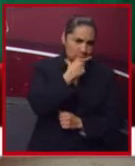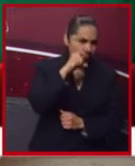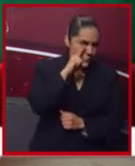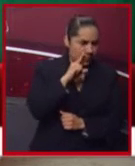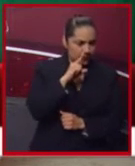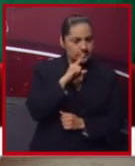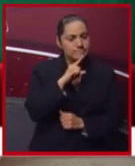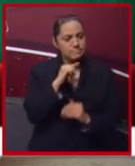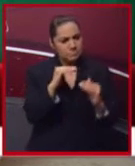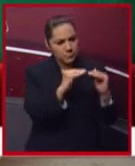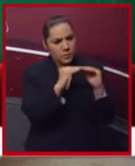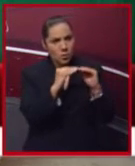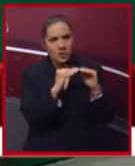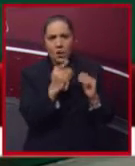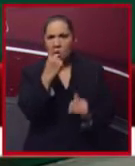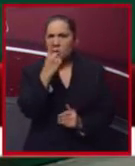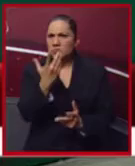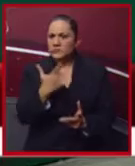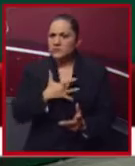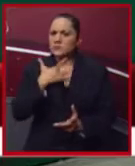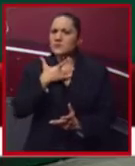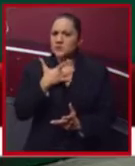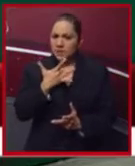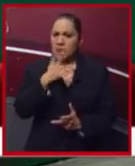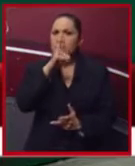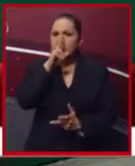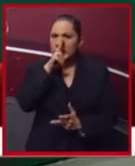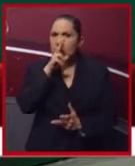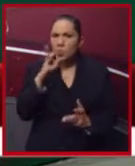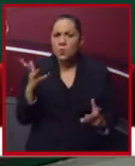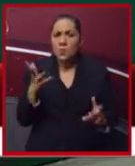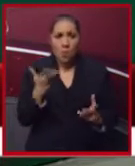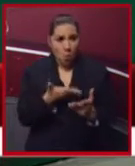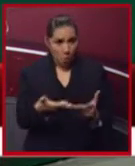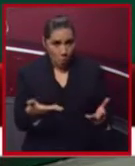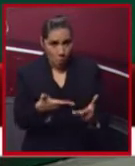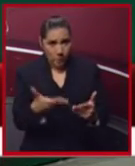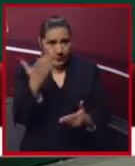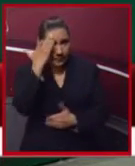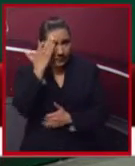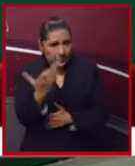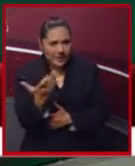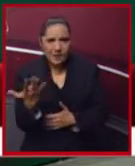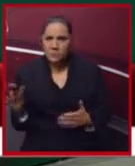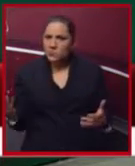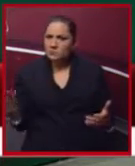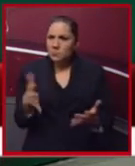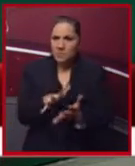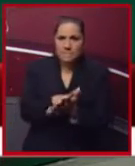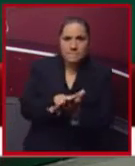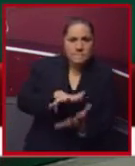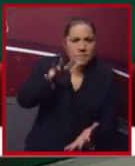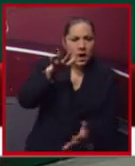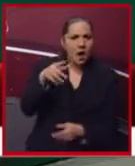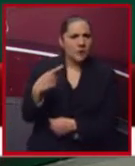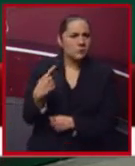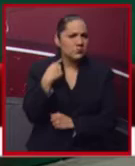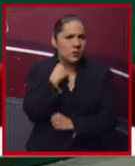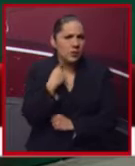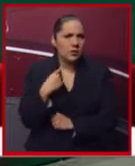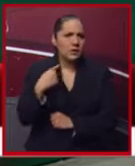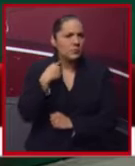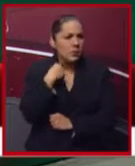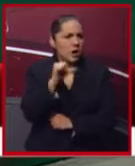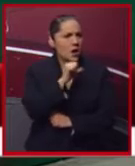muy clara. Una es la tragedia que vivimos y la emergencia que vivimos de los feminicidios en México. Tenemos que